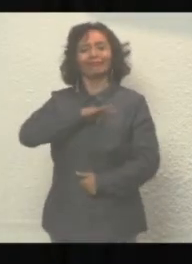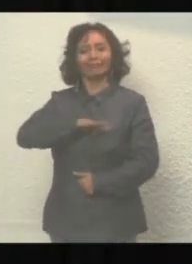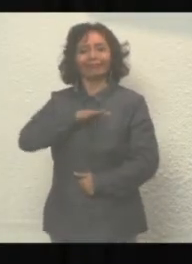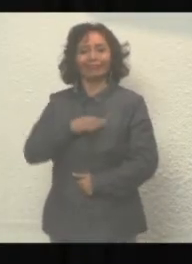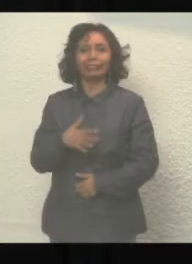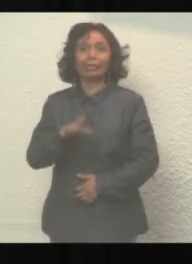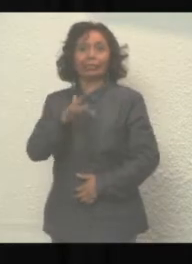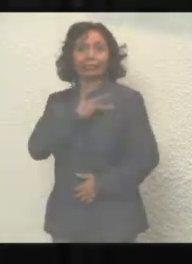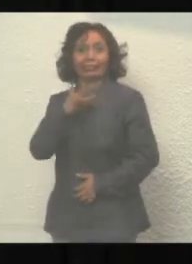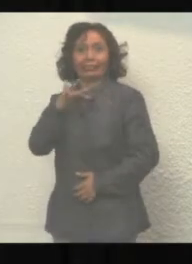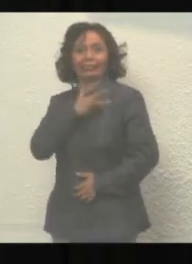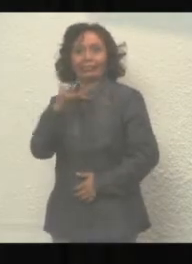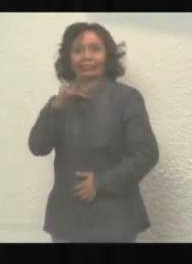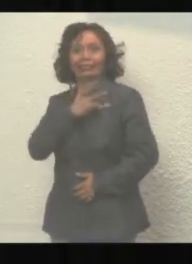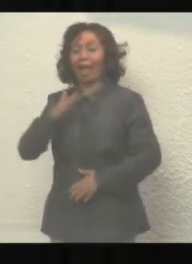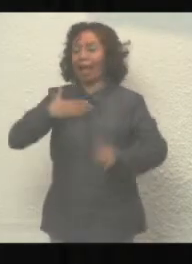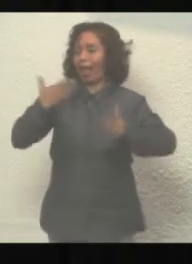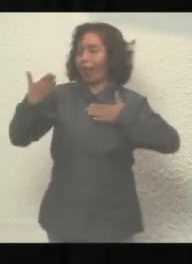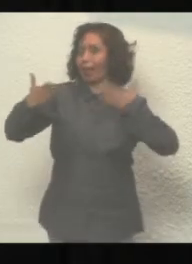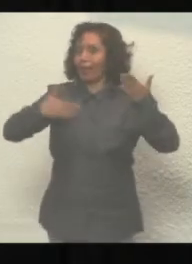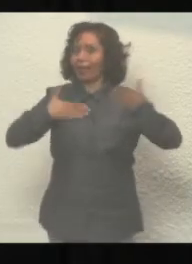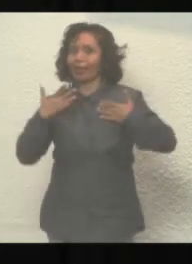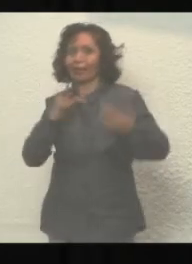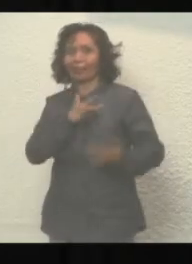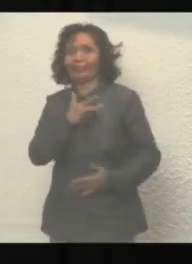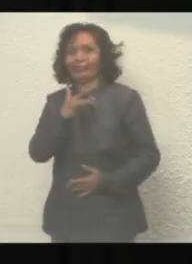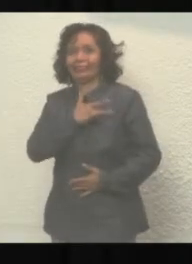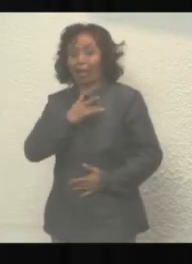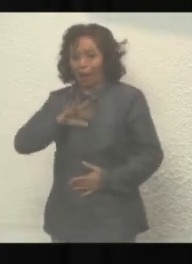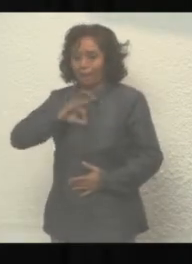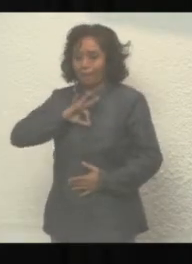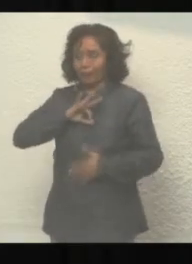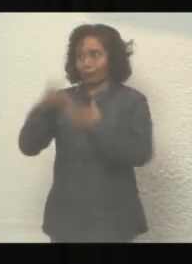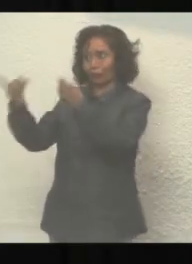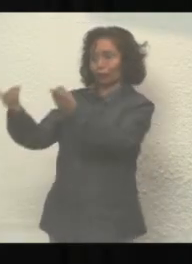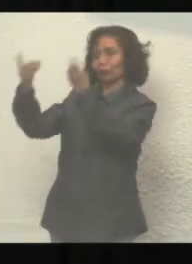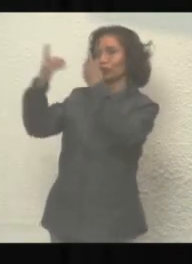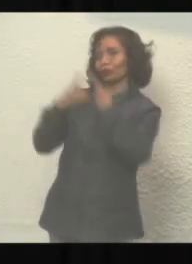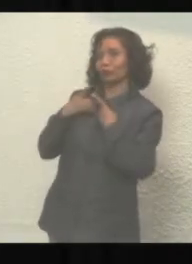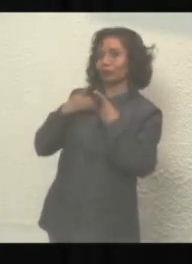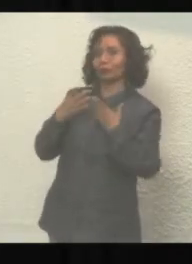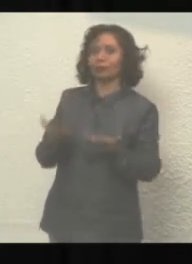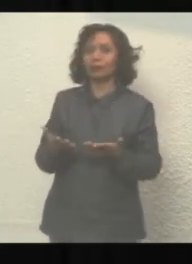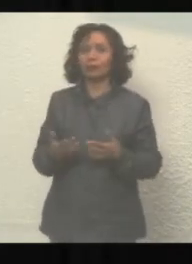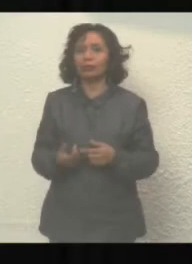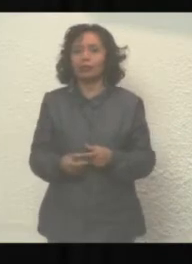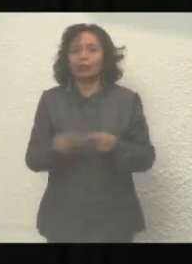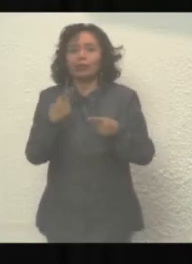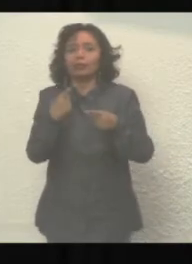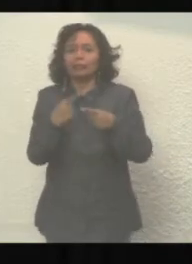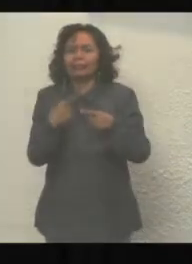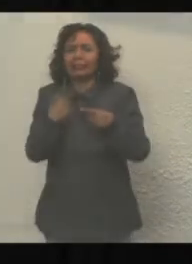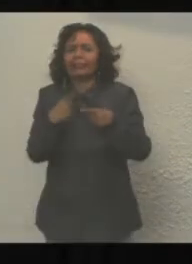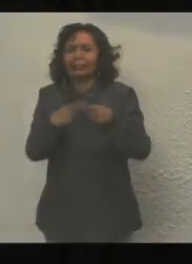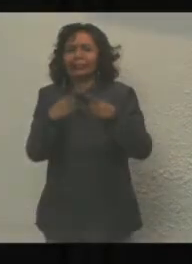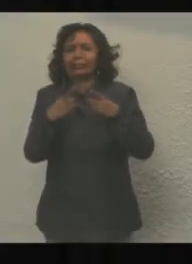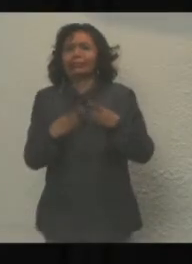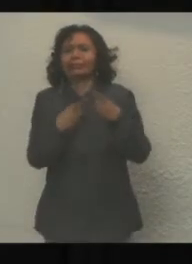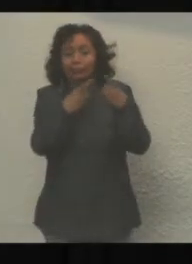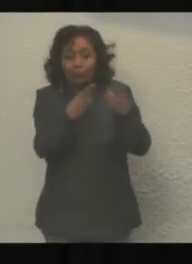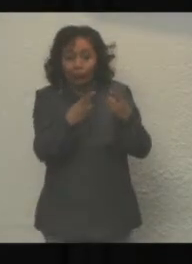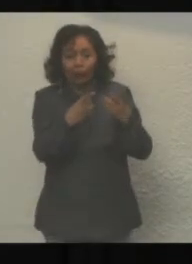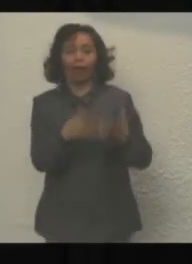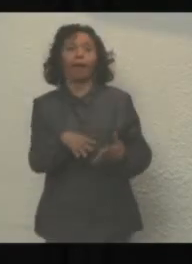Mi corazón brinca de alegría por esta medalla, a quien se la dedico, a mi